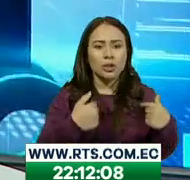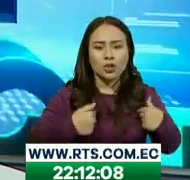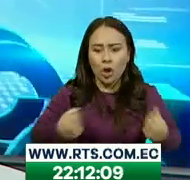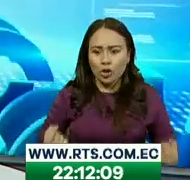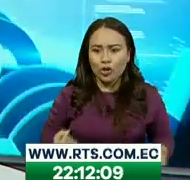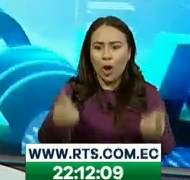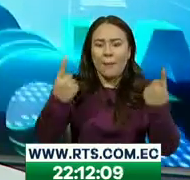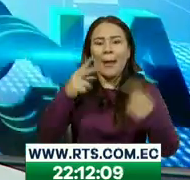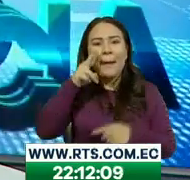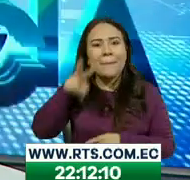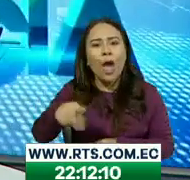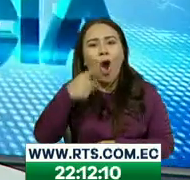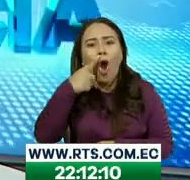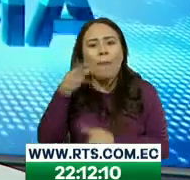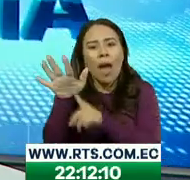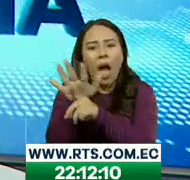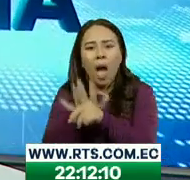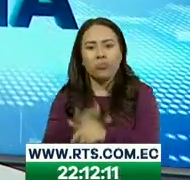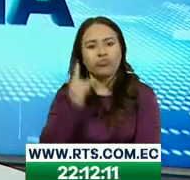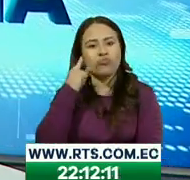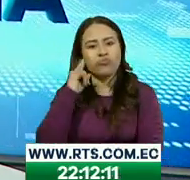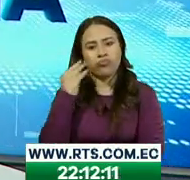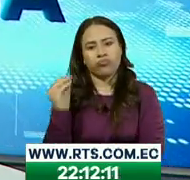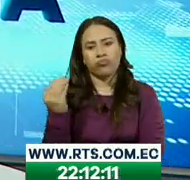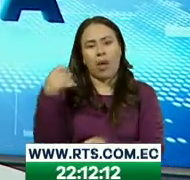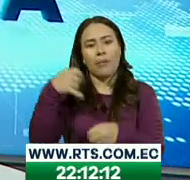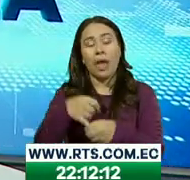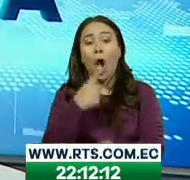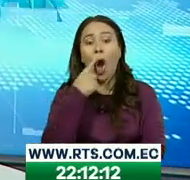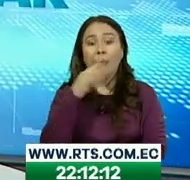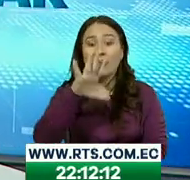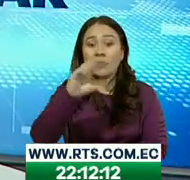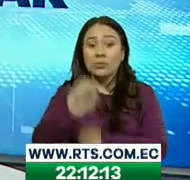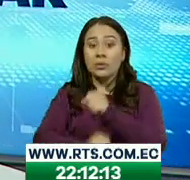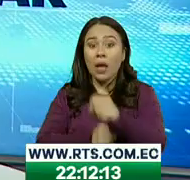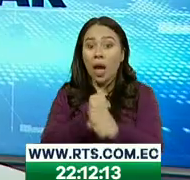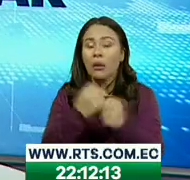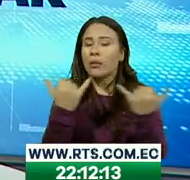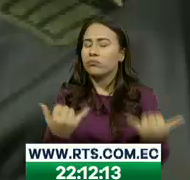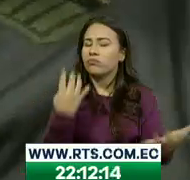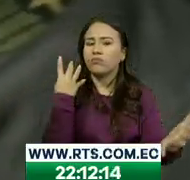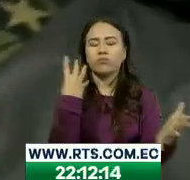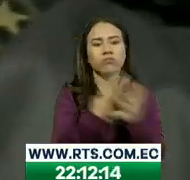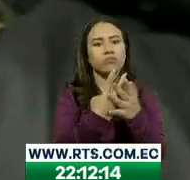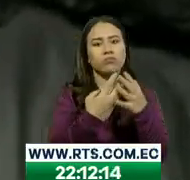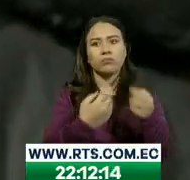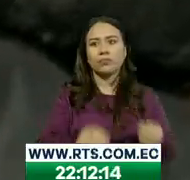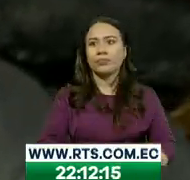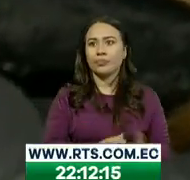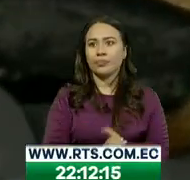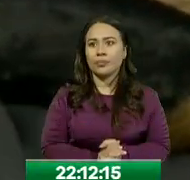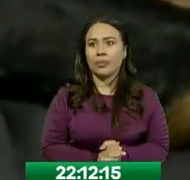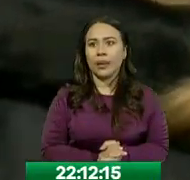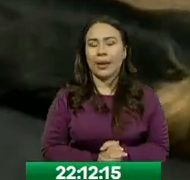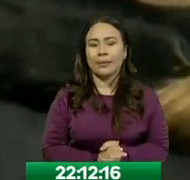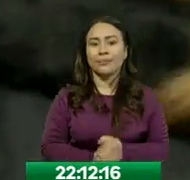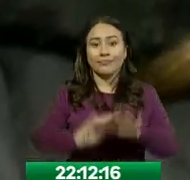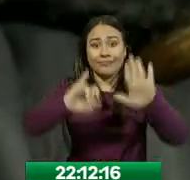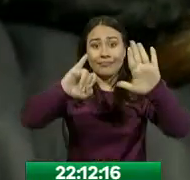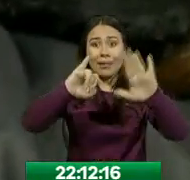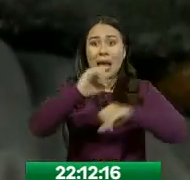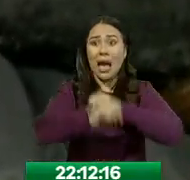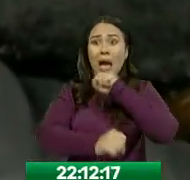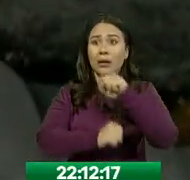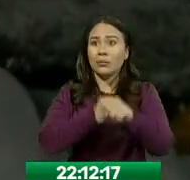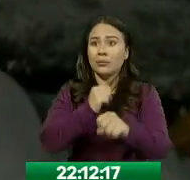al agresor en pleno delito. El individuo de 50 años ya fue detenido. La convivencia de 6 años se terminó. Un